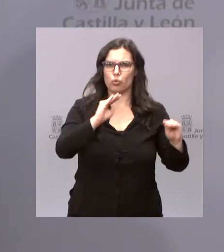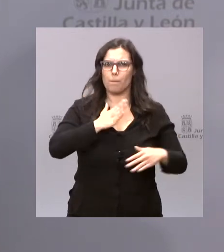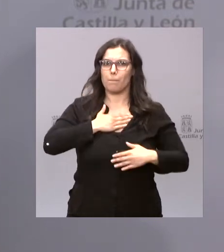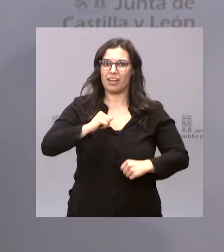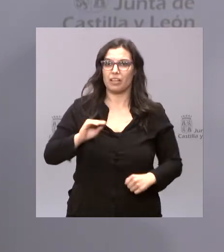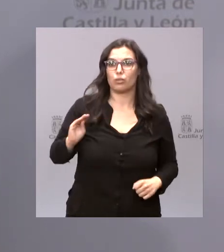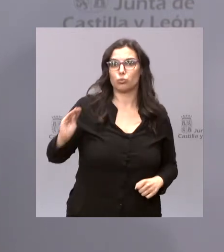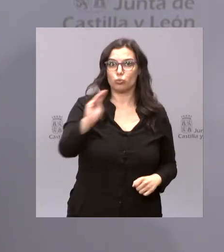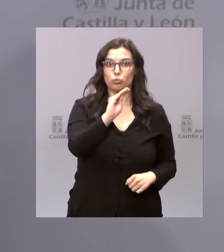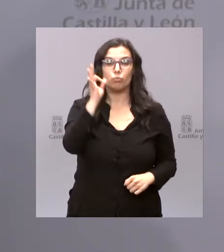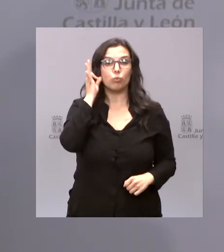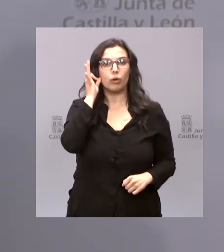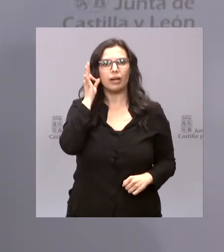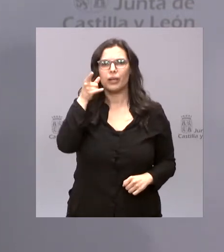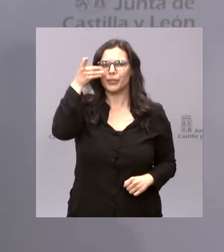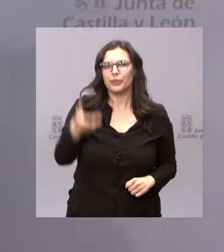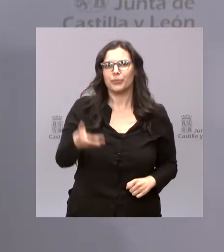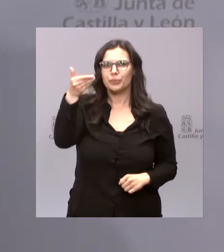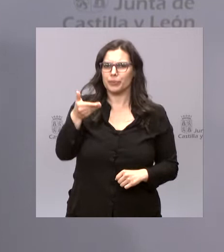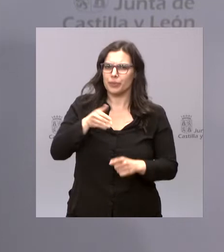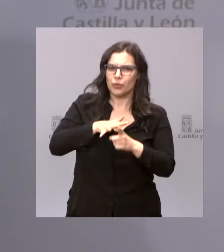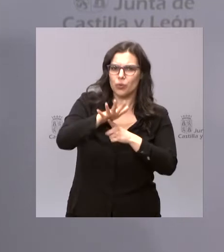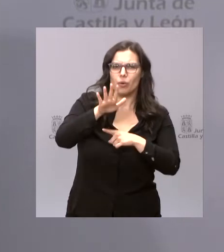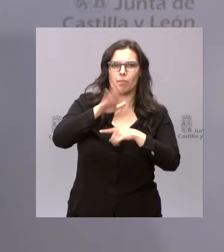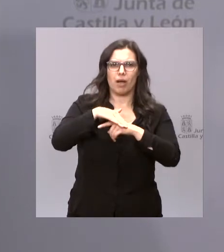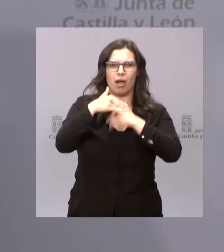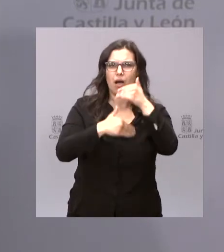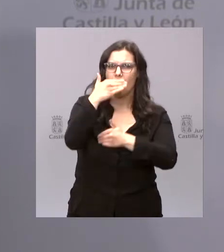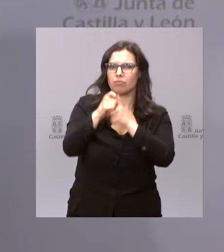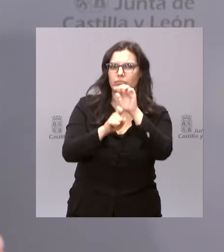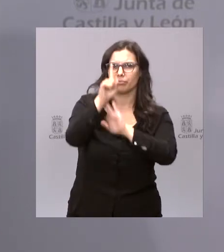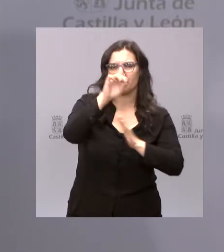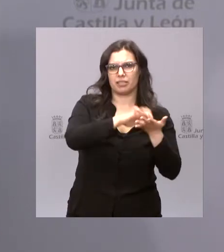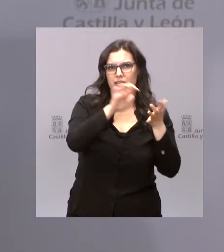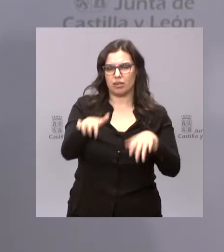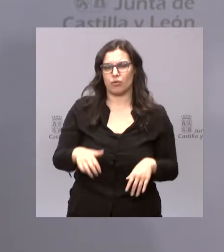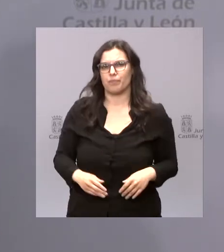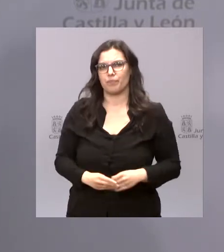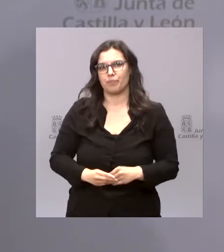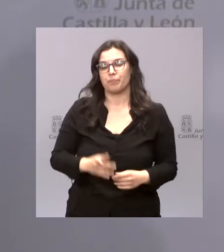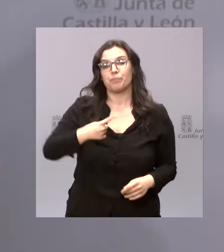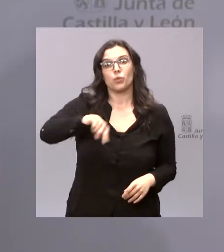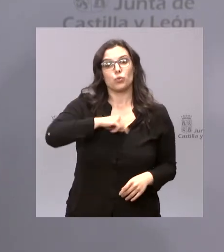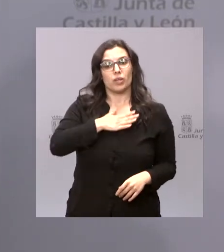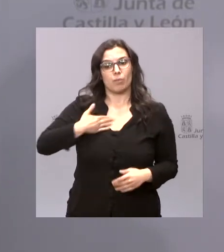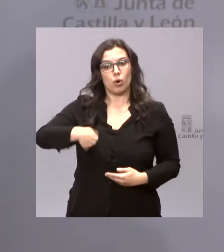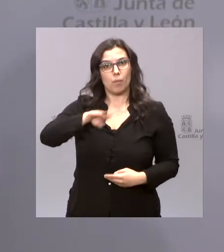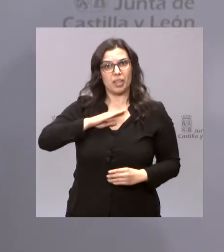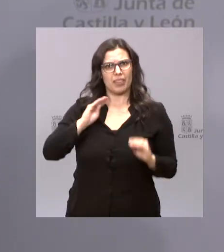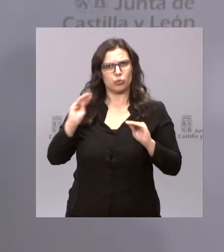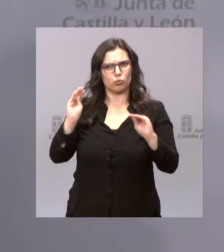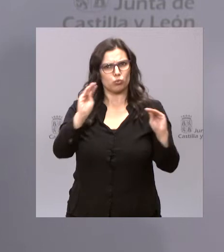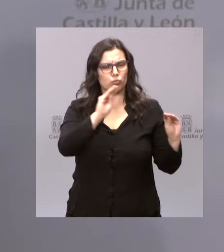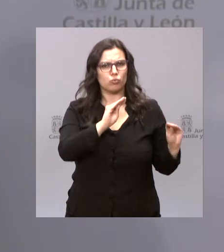valentía son imprescindibles para avanzar en Castilla y León. Queremos que todas vuestras capacidades, que son